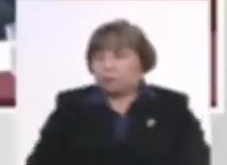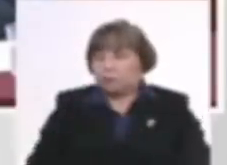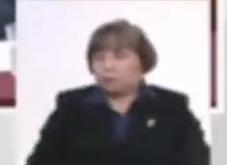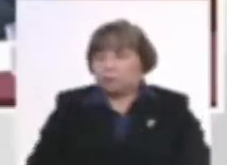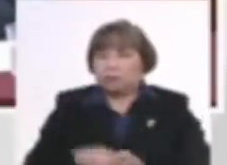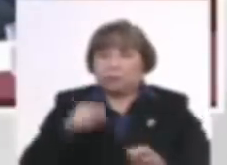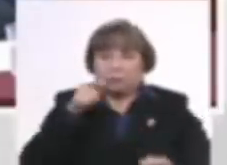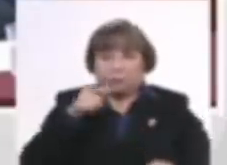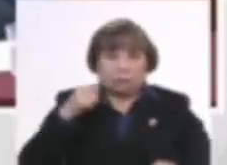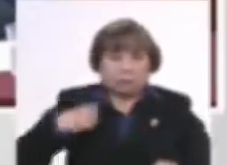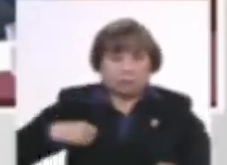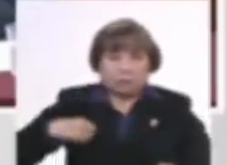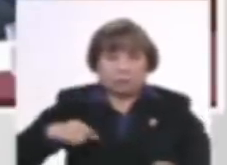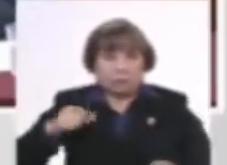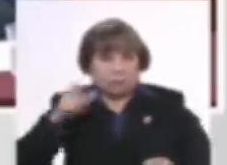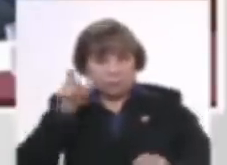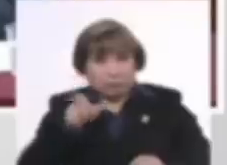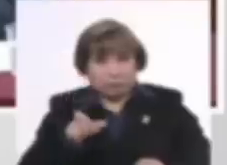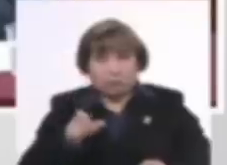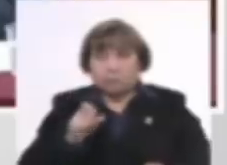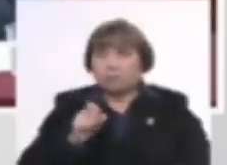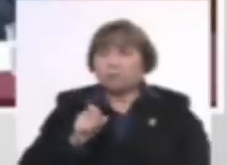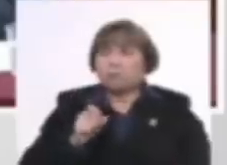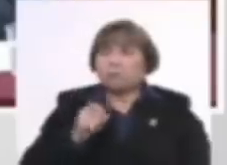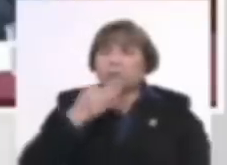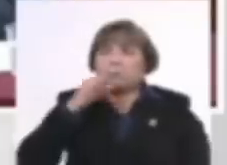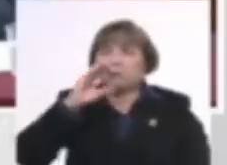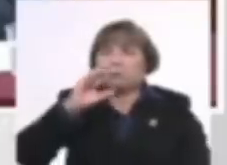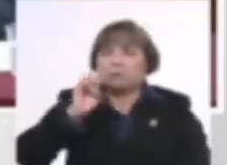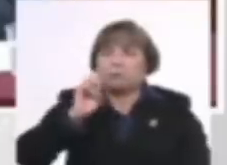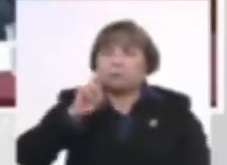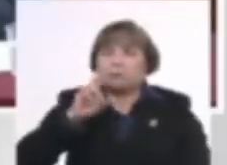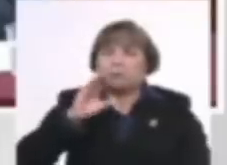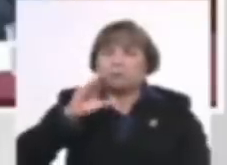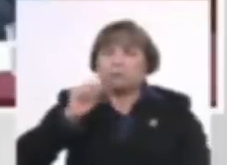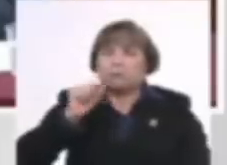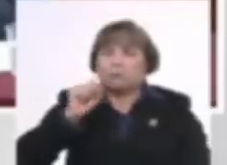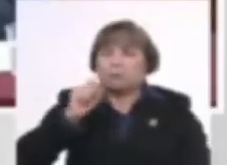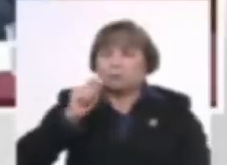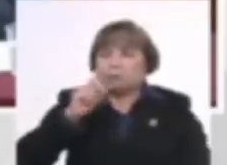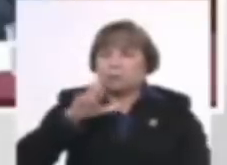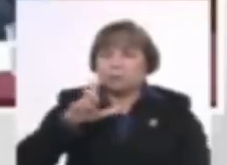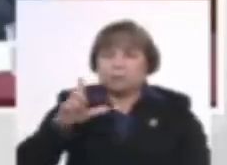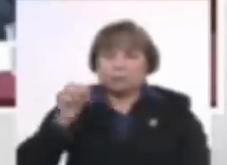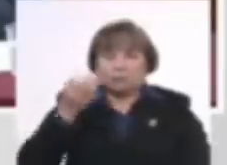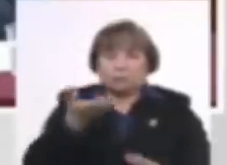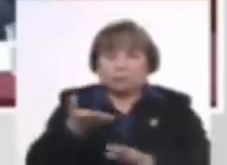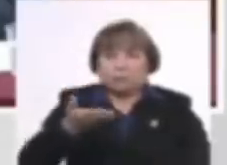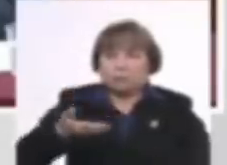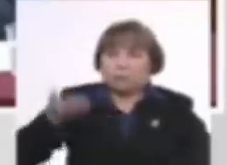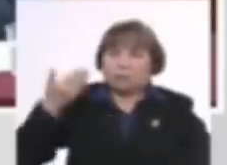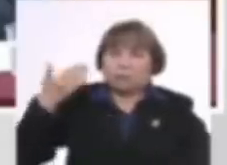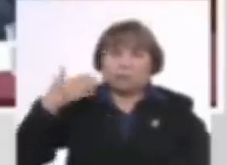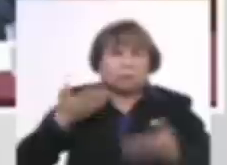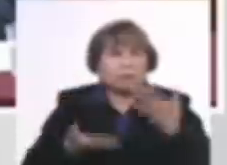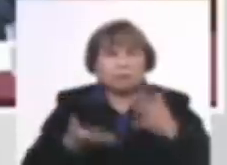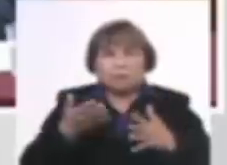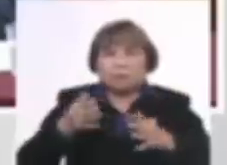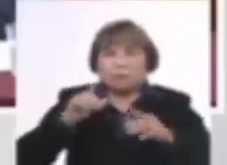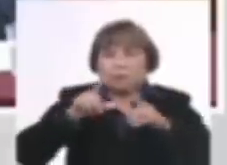alcalde era? El señor César Castillo me había invitado anteriormente, más o